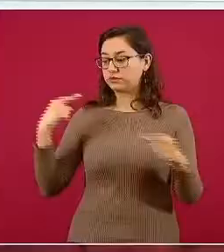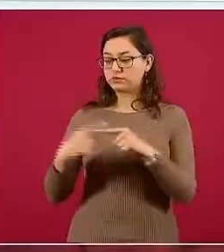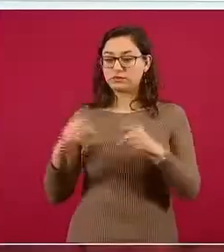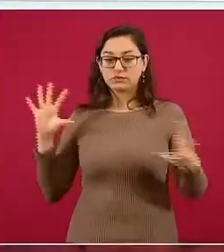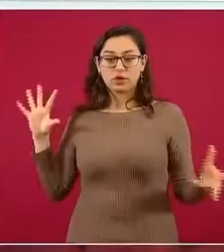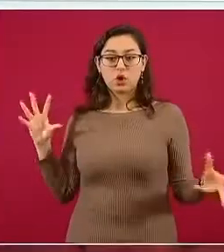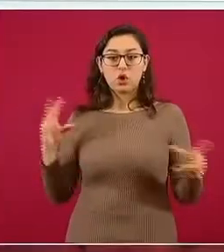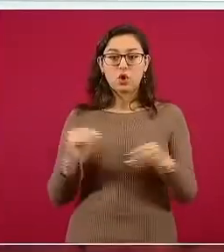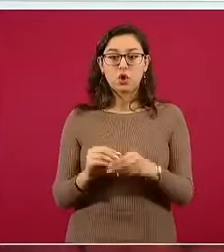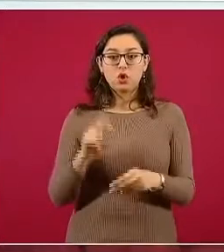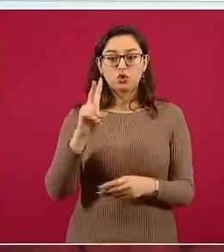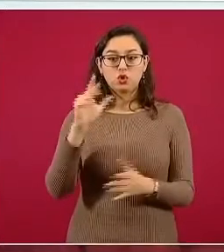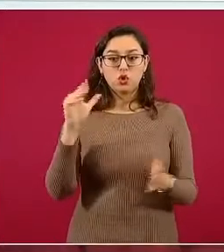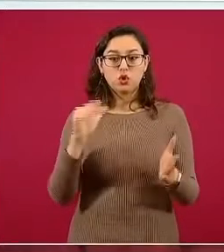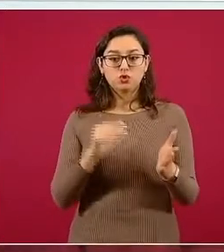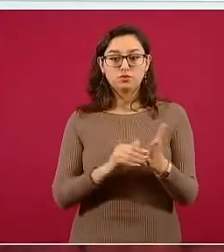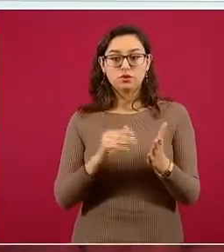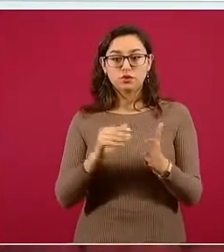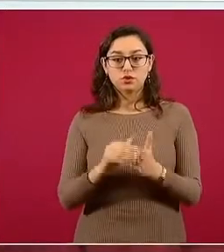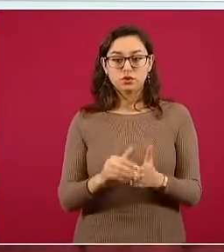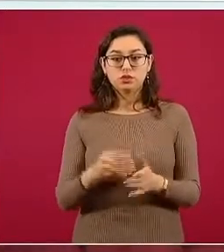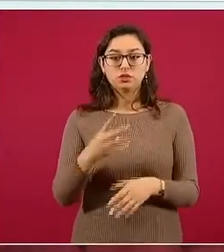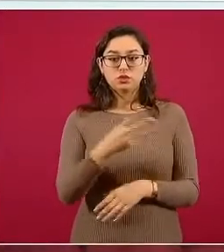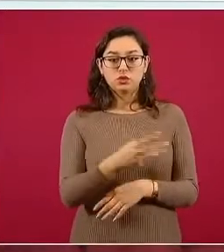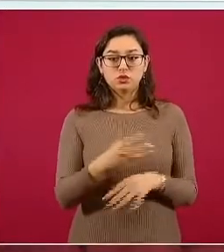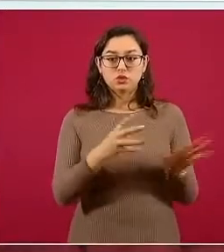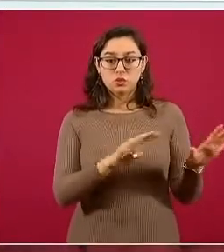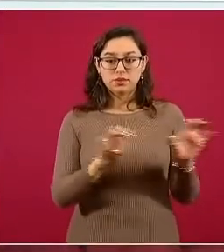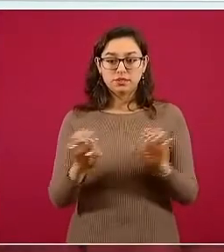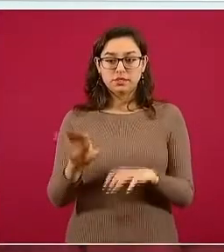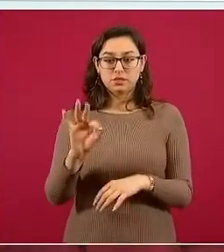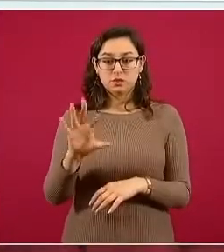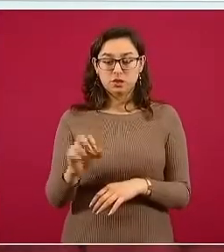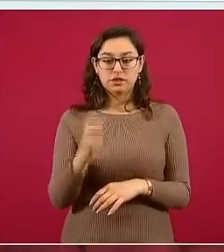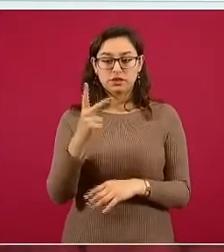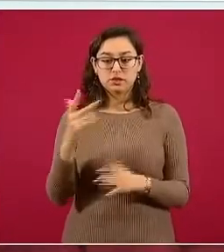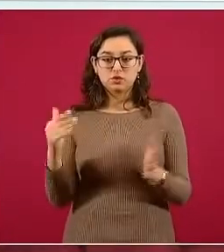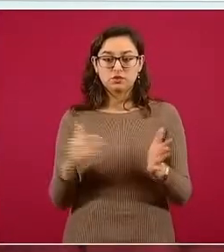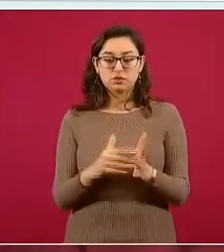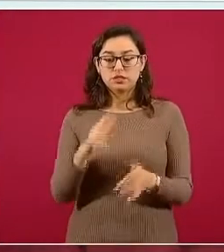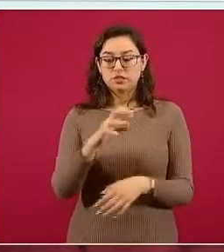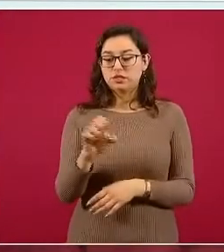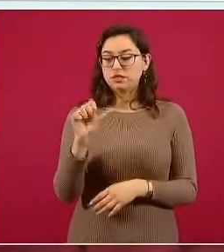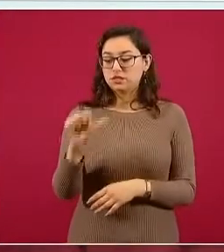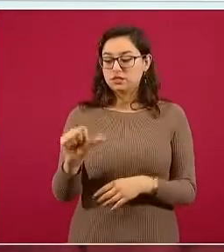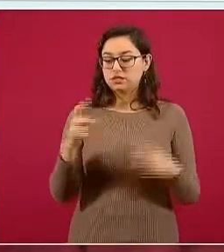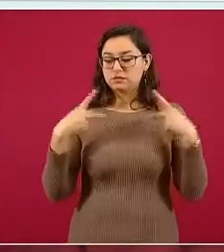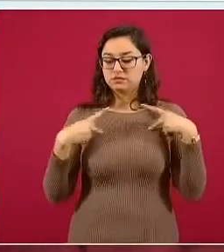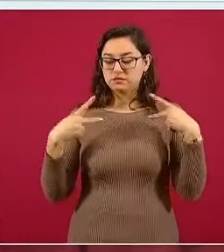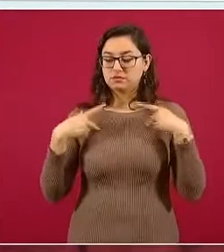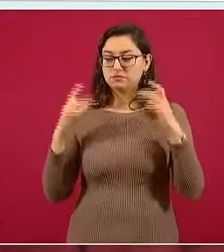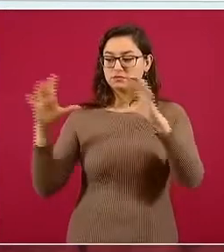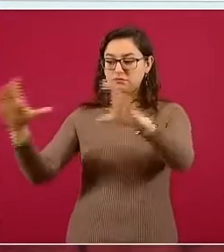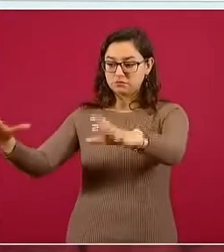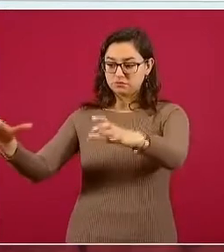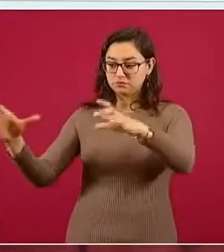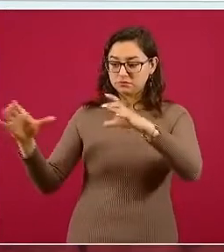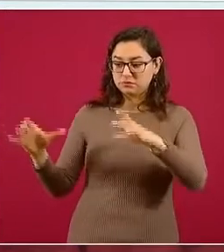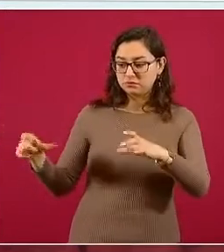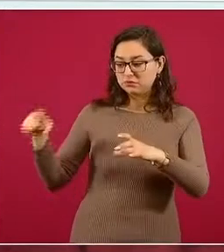2.948.000 las personas que ya han sido ingresadas al sistema de vigilancia epidemiológica y notificadas en esta